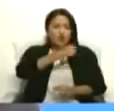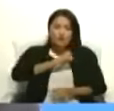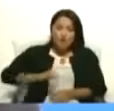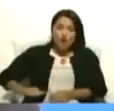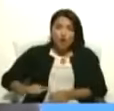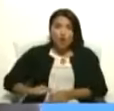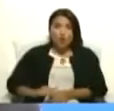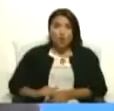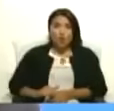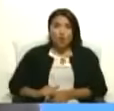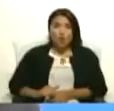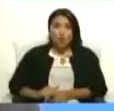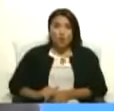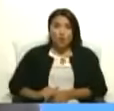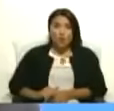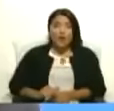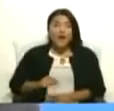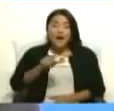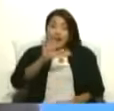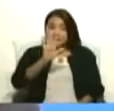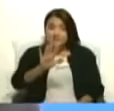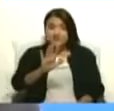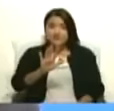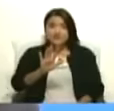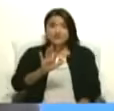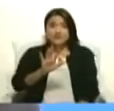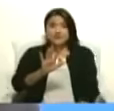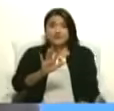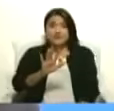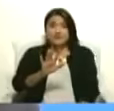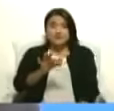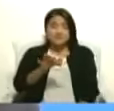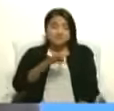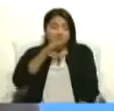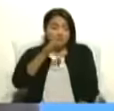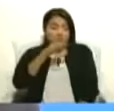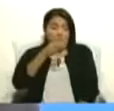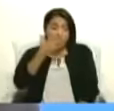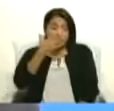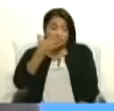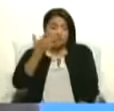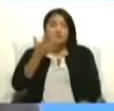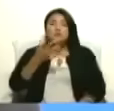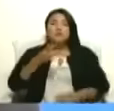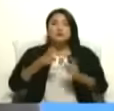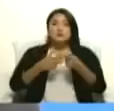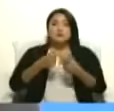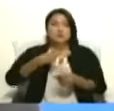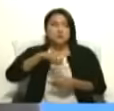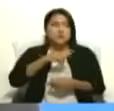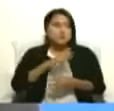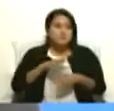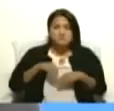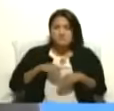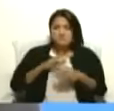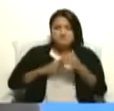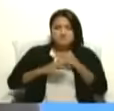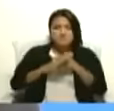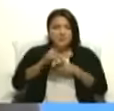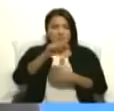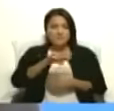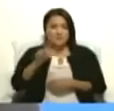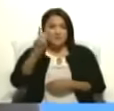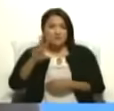es un signo de distinción y permite levantar cátedra magistral aceptamos ingenuamente que el venezolano que